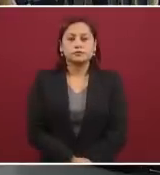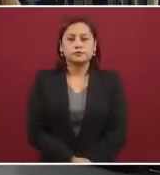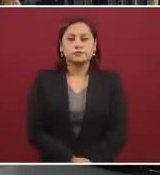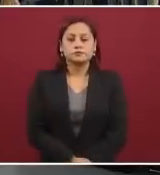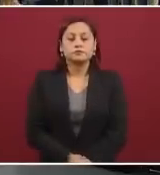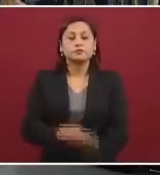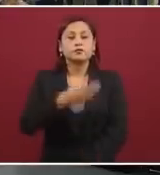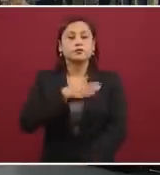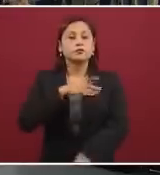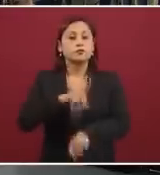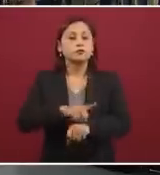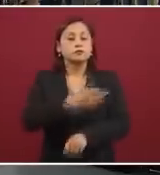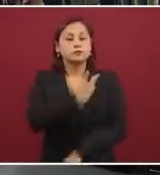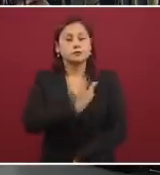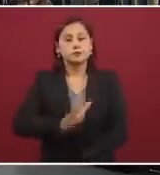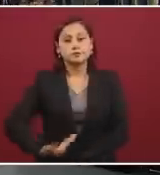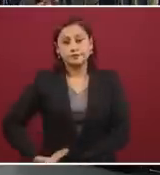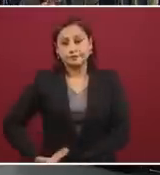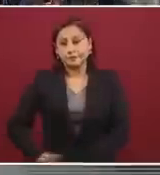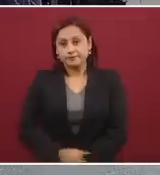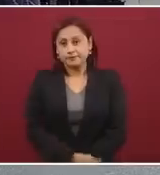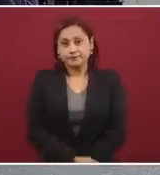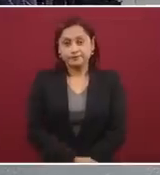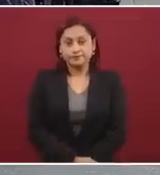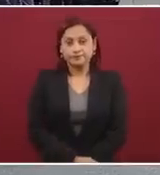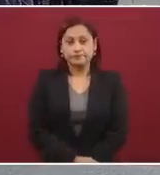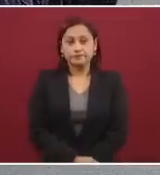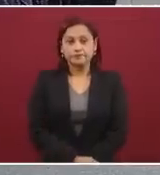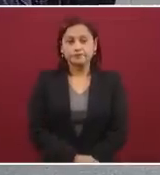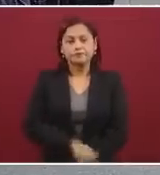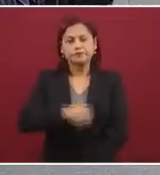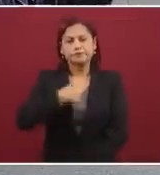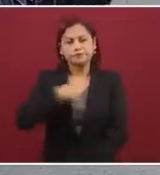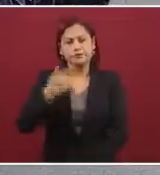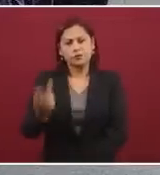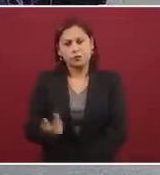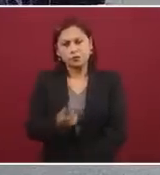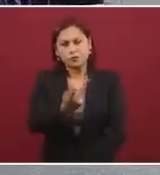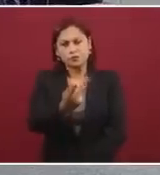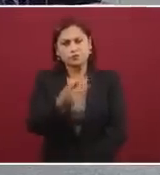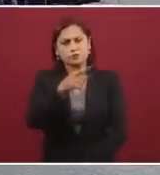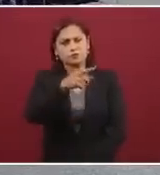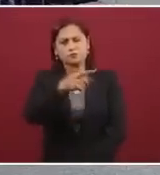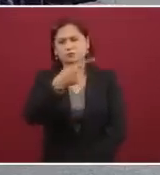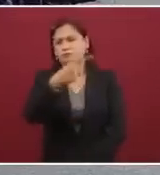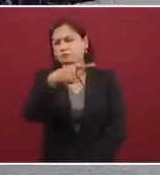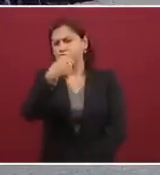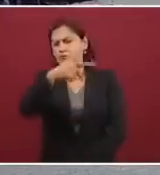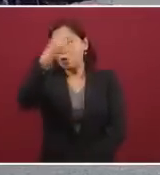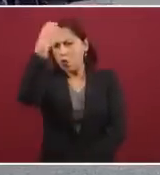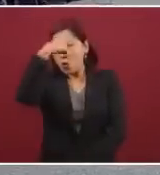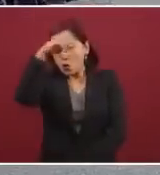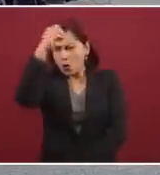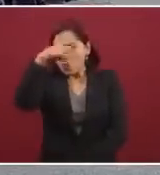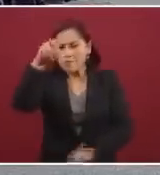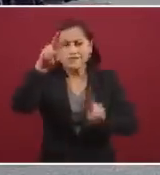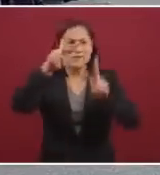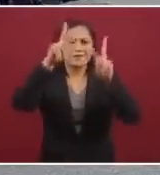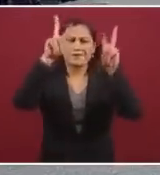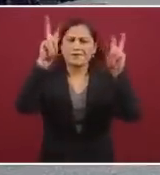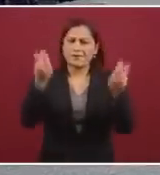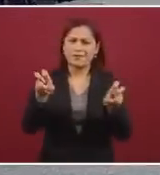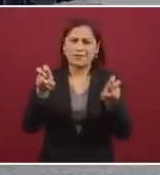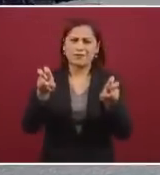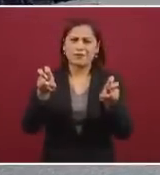buenos días y yo quisiera preguntarle su opinión respecto a esta situación